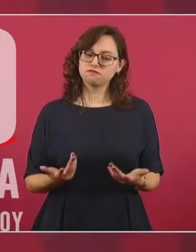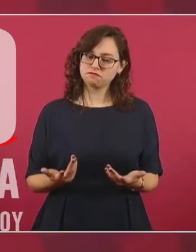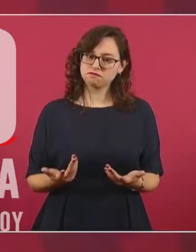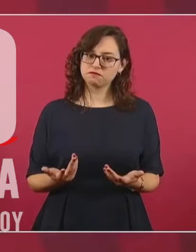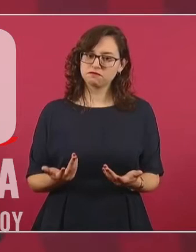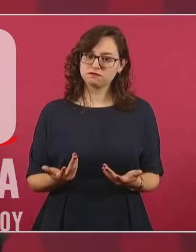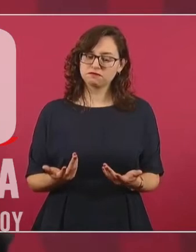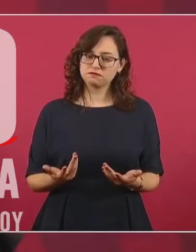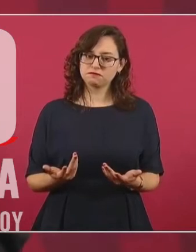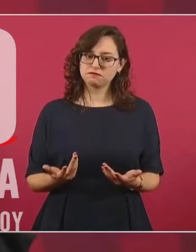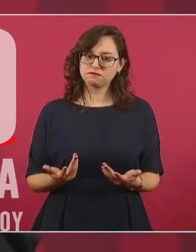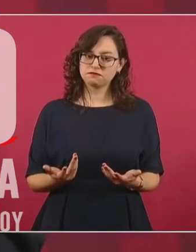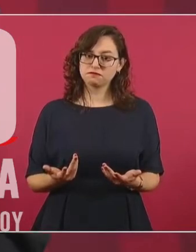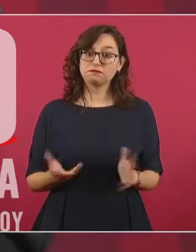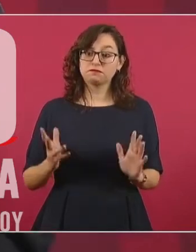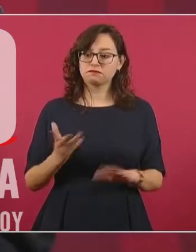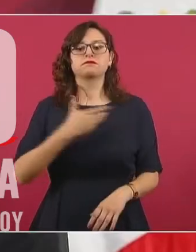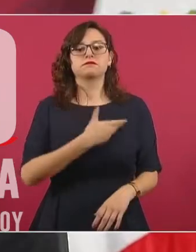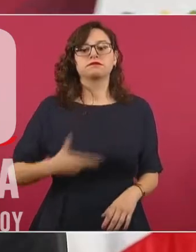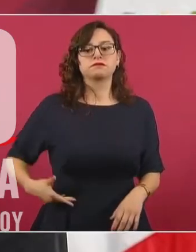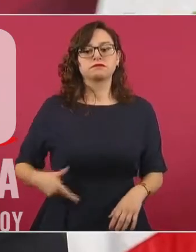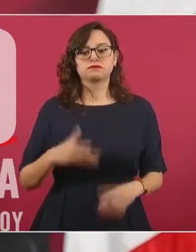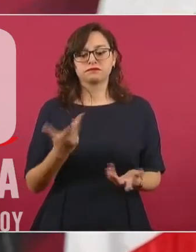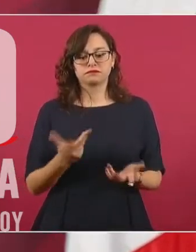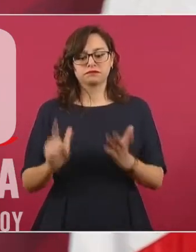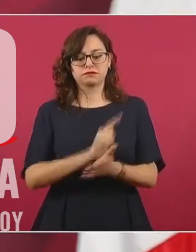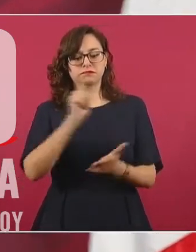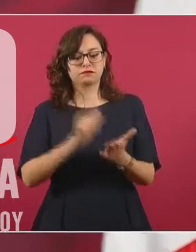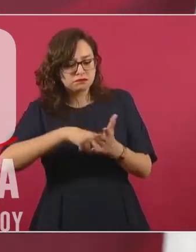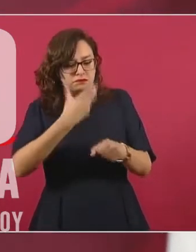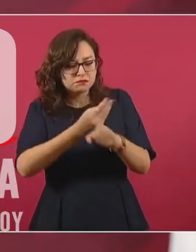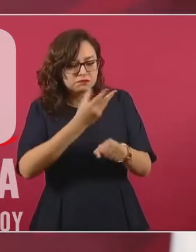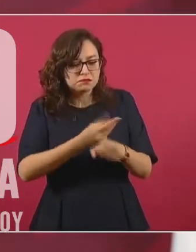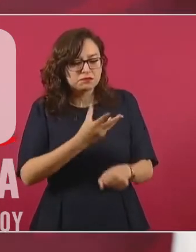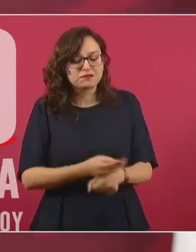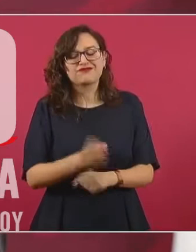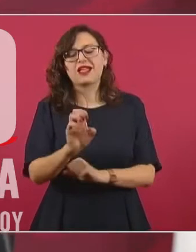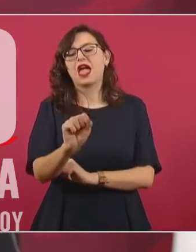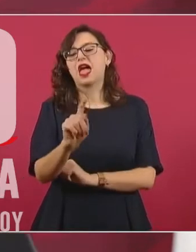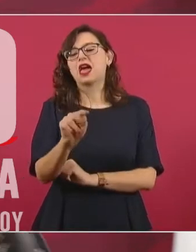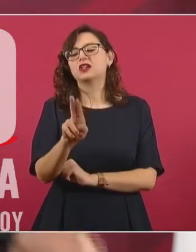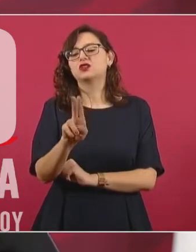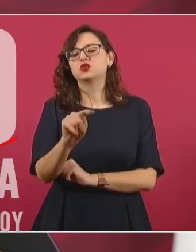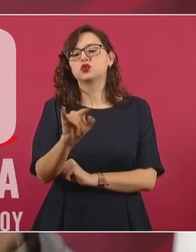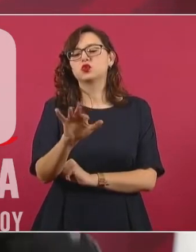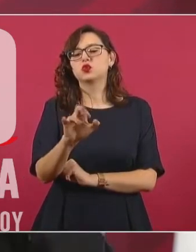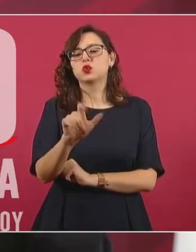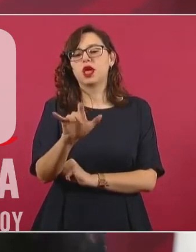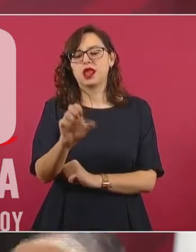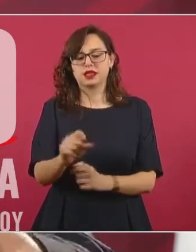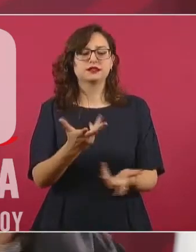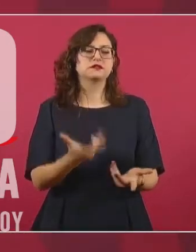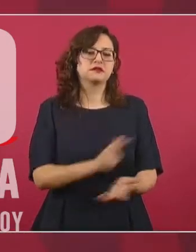reformas llamadas estructurales, prepararon el terreno. Me refiero a la reforma fiscal, a la